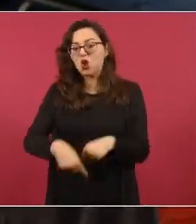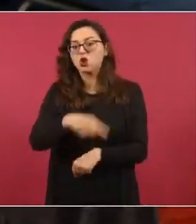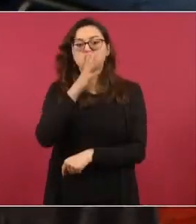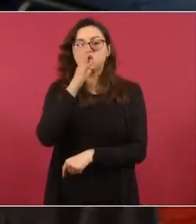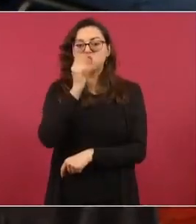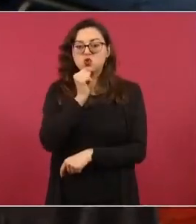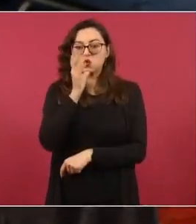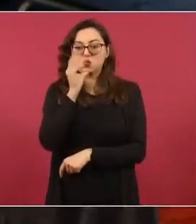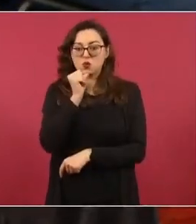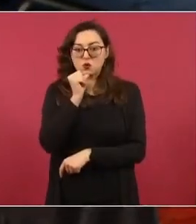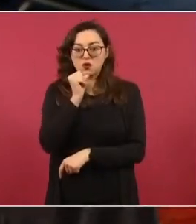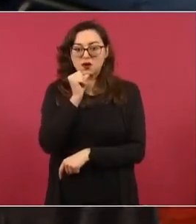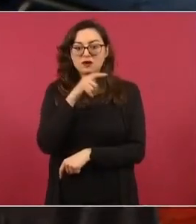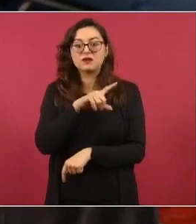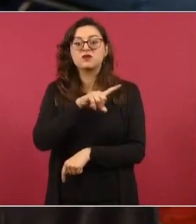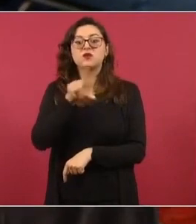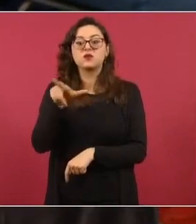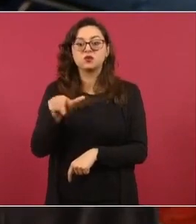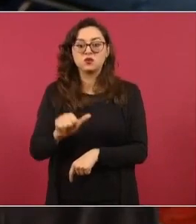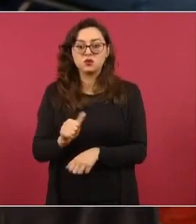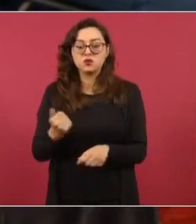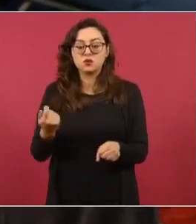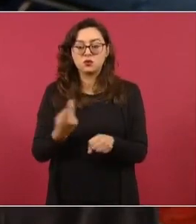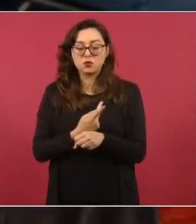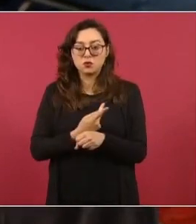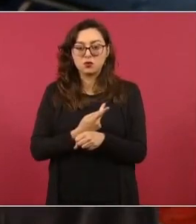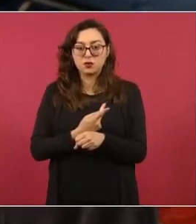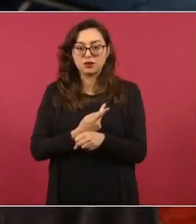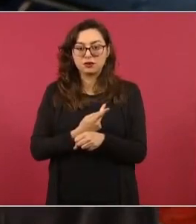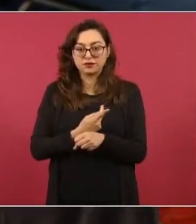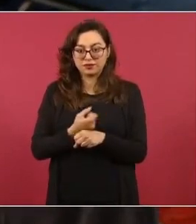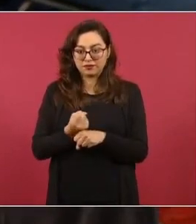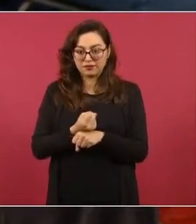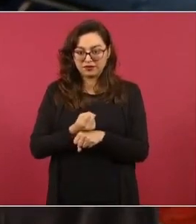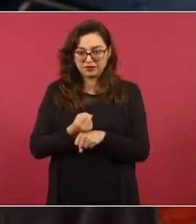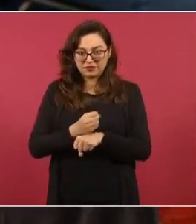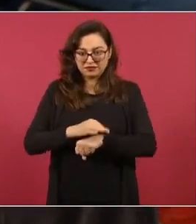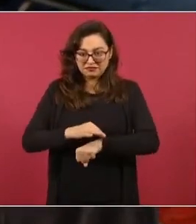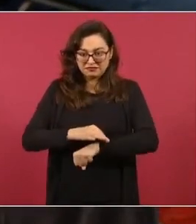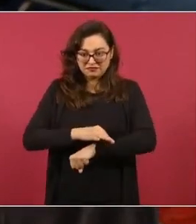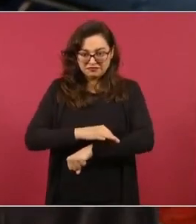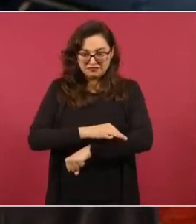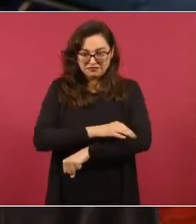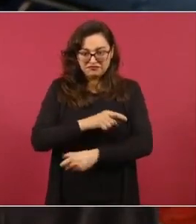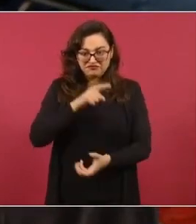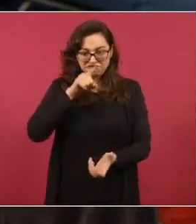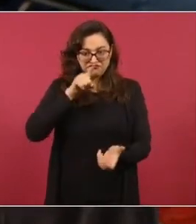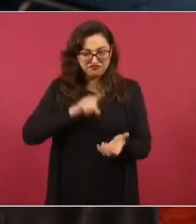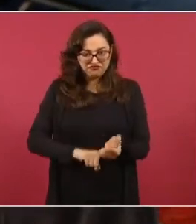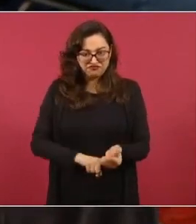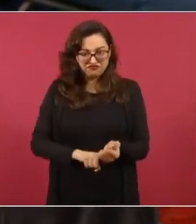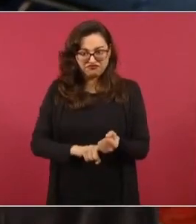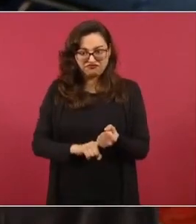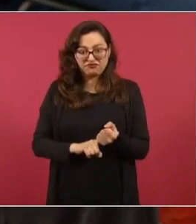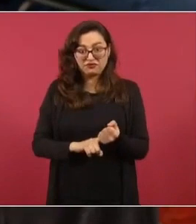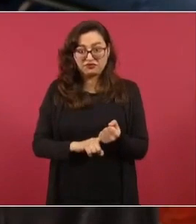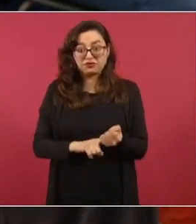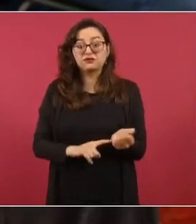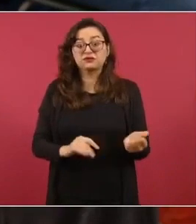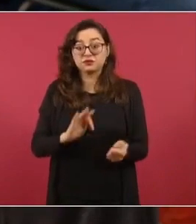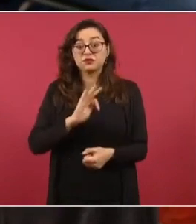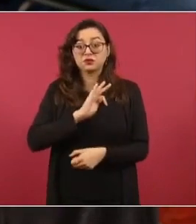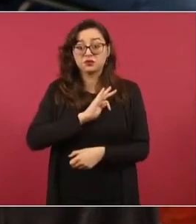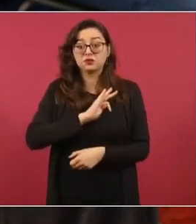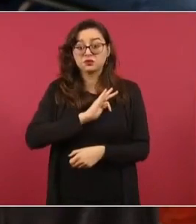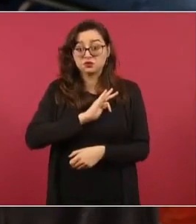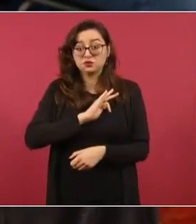los pequeños cúmulos de sangre, y estos se pueden separar por la potencia